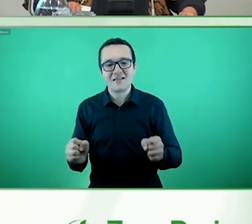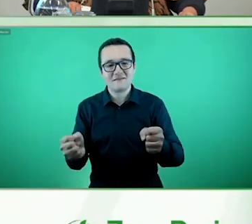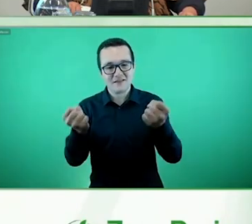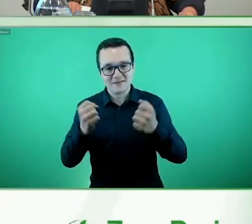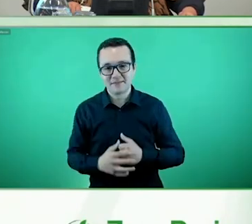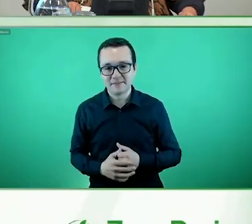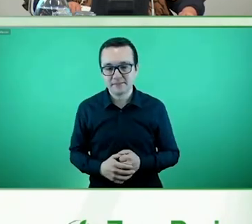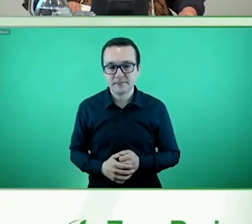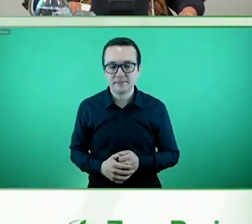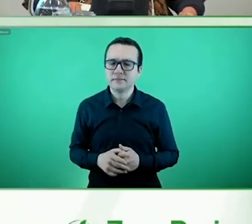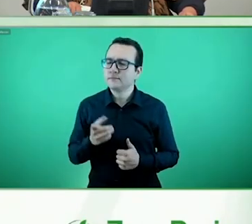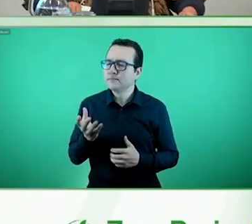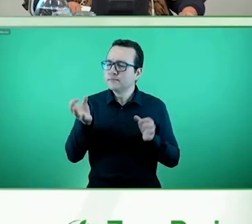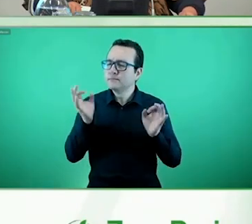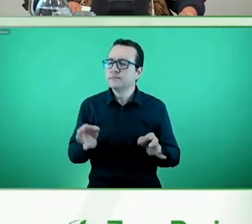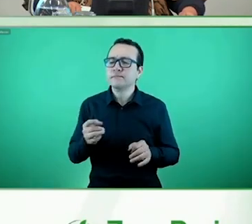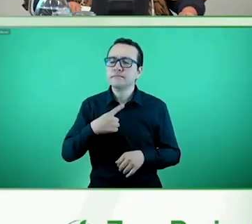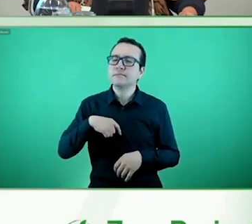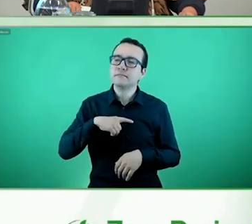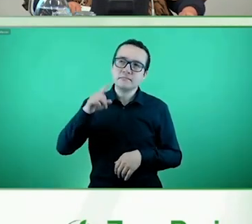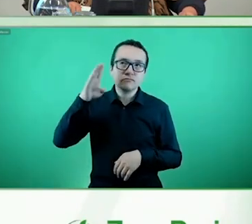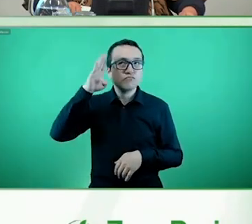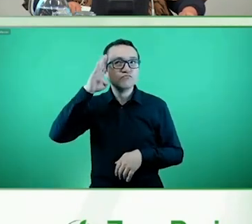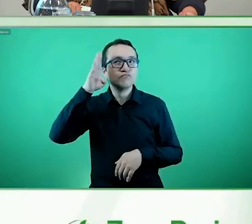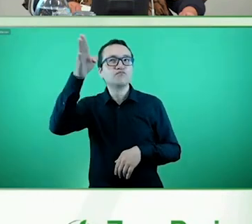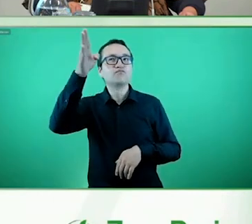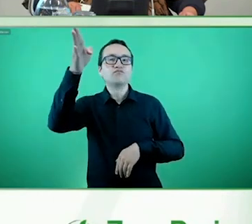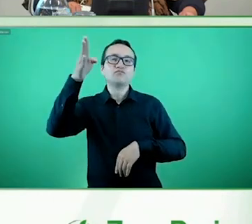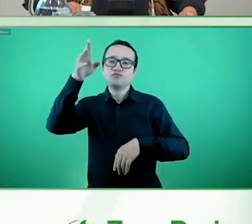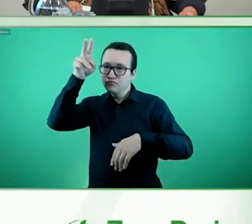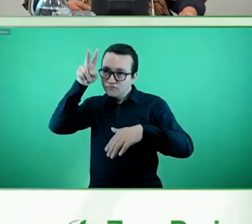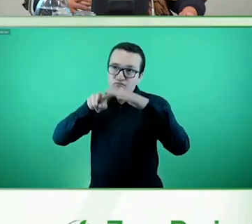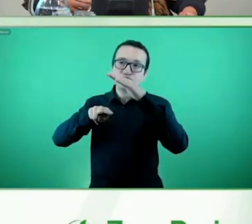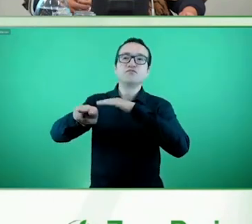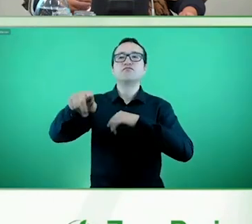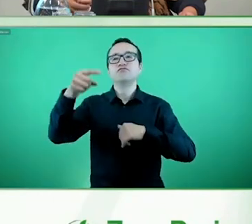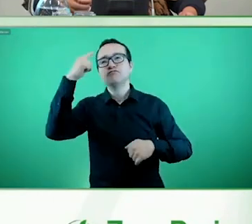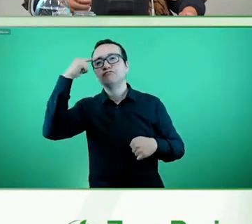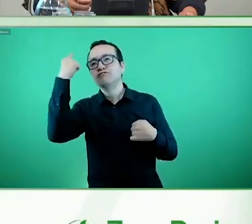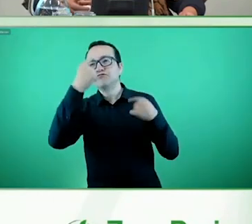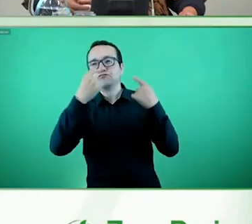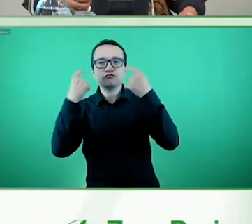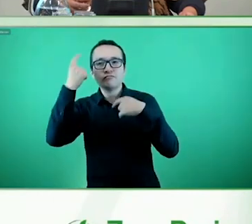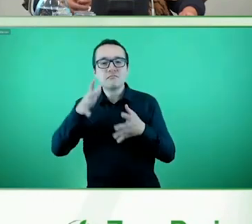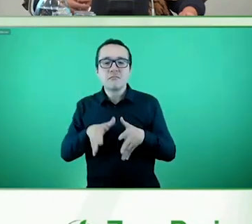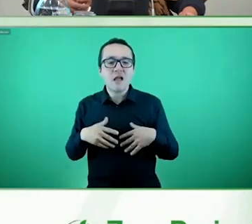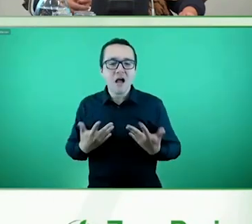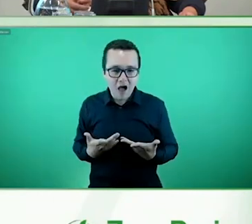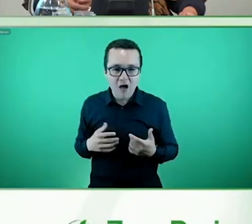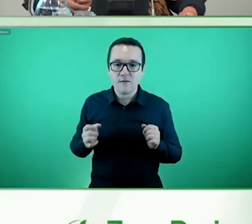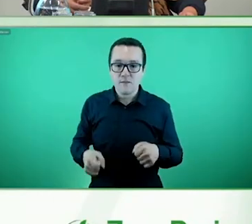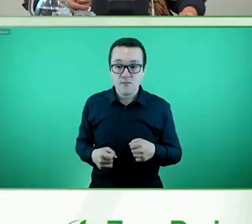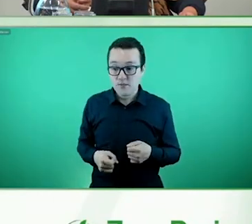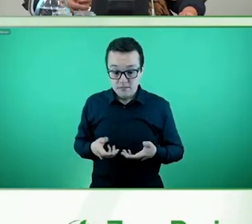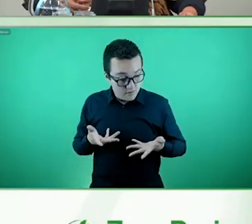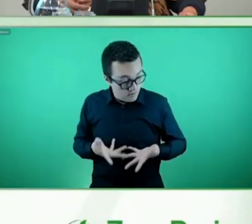¿Cuáles son nuestras proyecciones? Básicamente poder difundir los recursos accesibles que hoy día